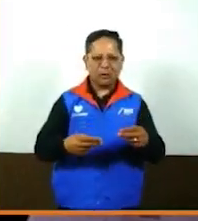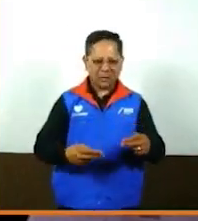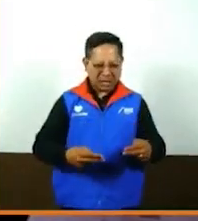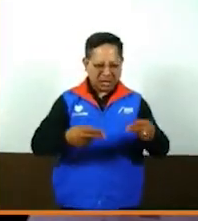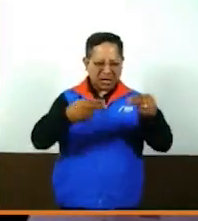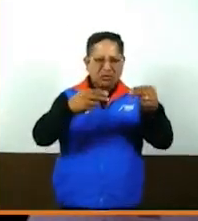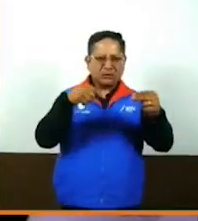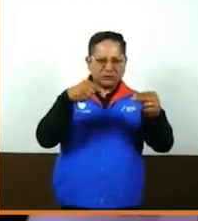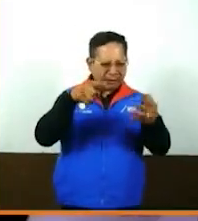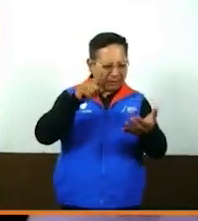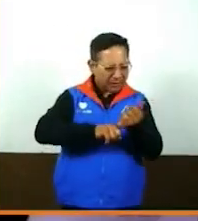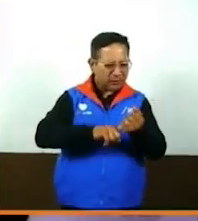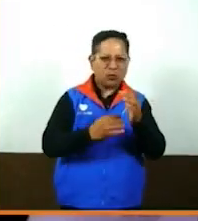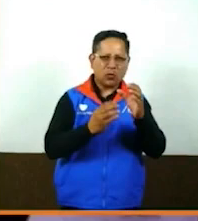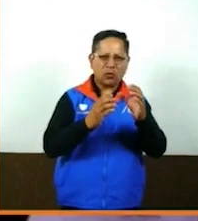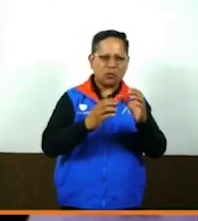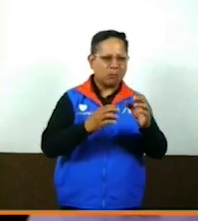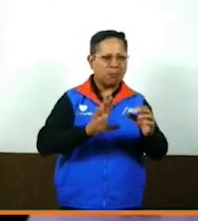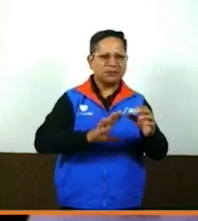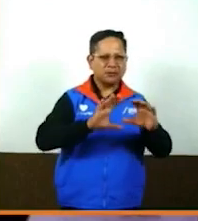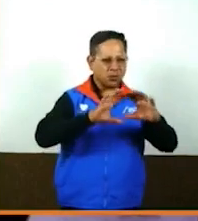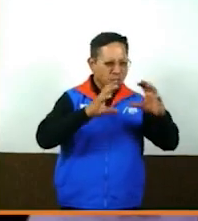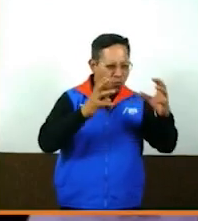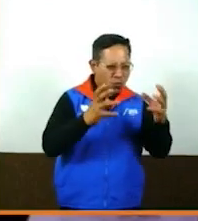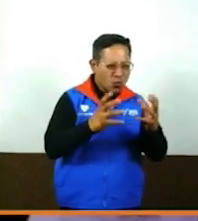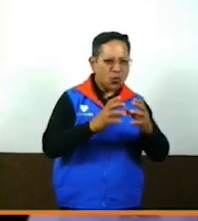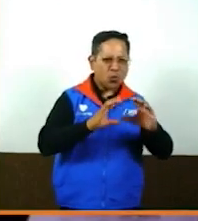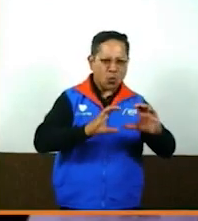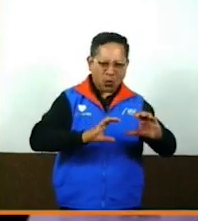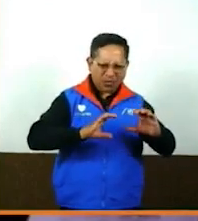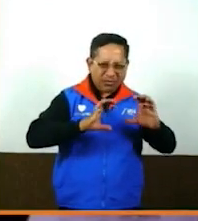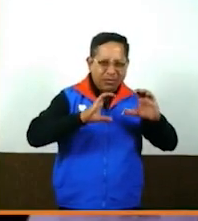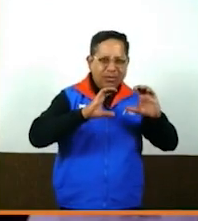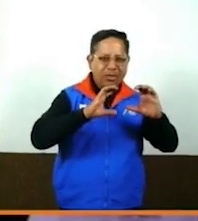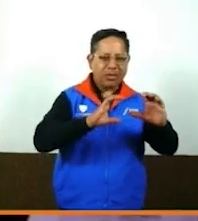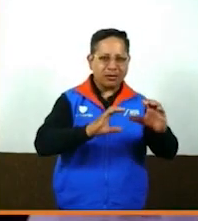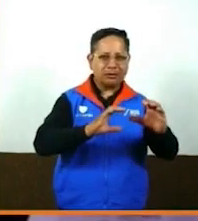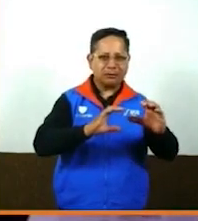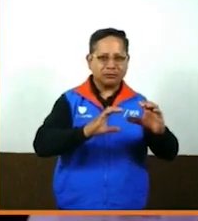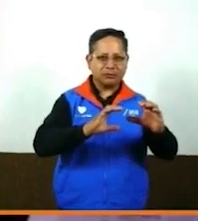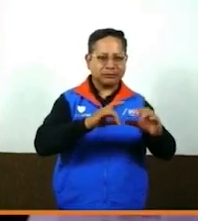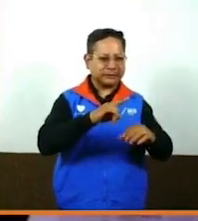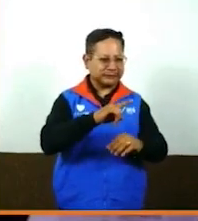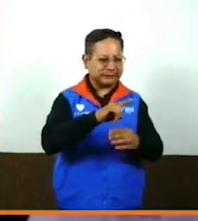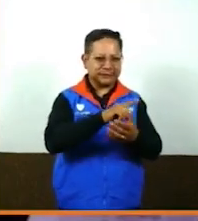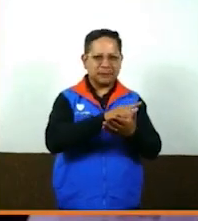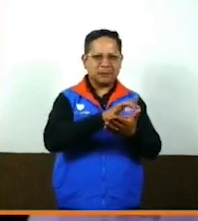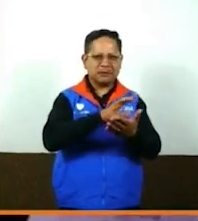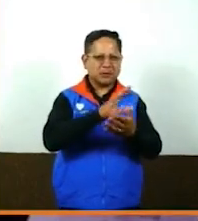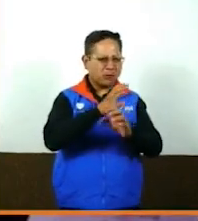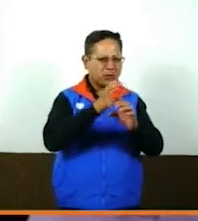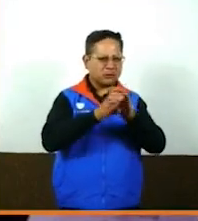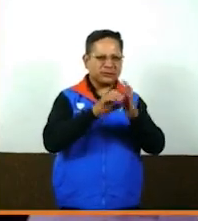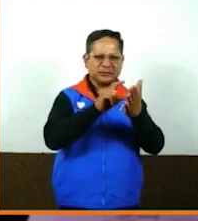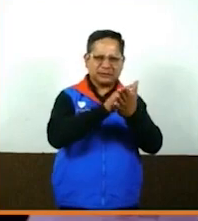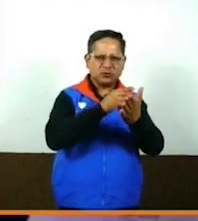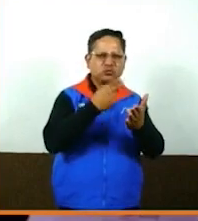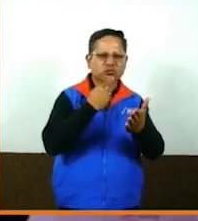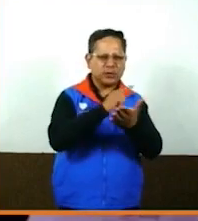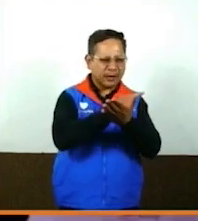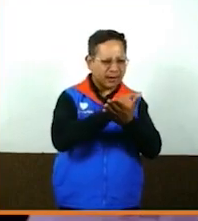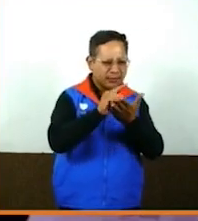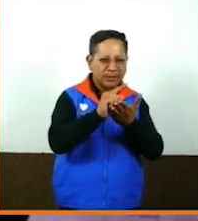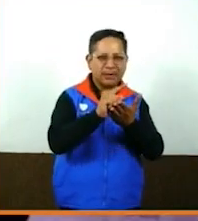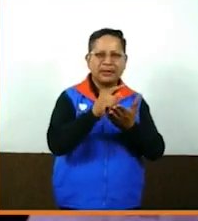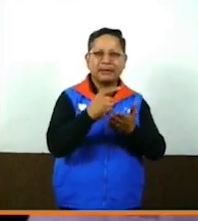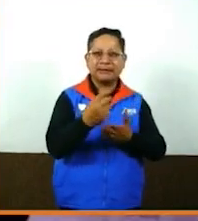va a acabar, game over. Entonces, en ese sentido, creo que uno de los grandes cambios o una de las situaciones más interesantes